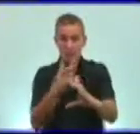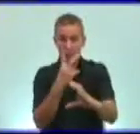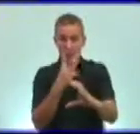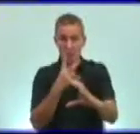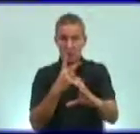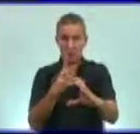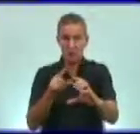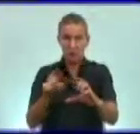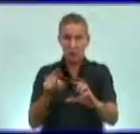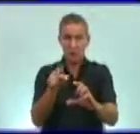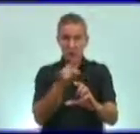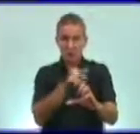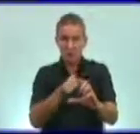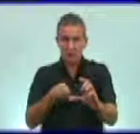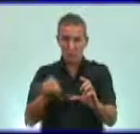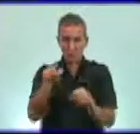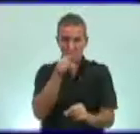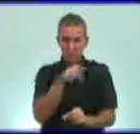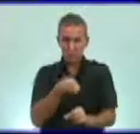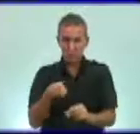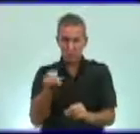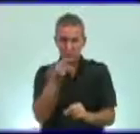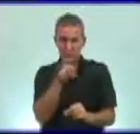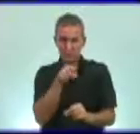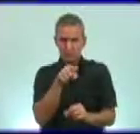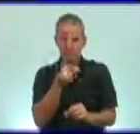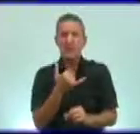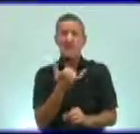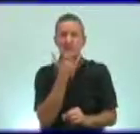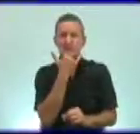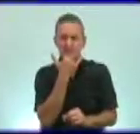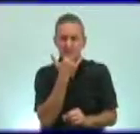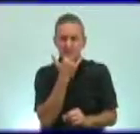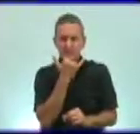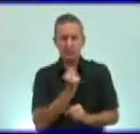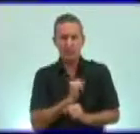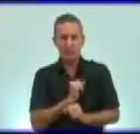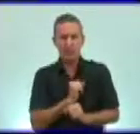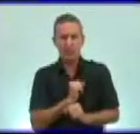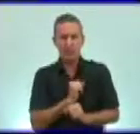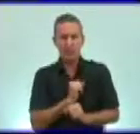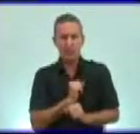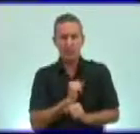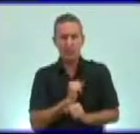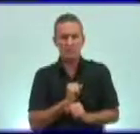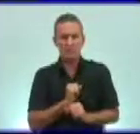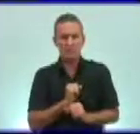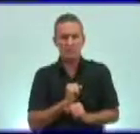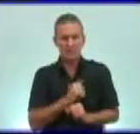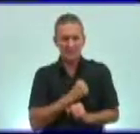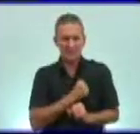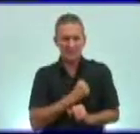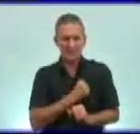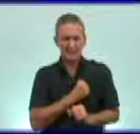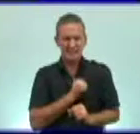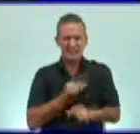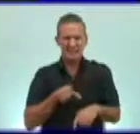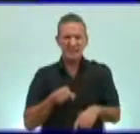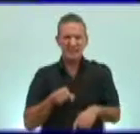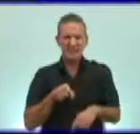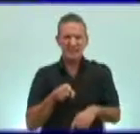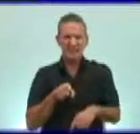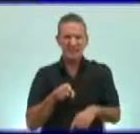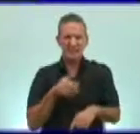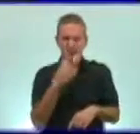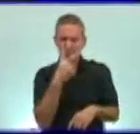semicírculo o un círculo y están equivocados. Entonces, ¿qué quiere decir esto? ¿Cómo se